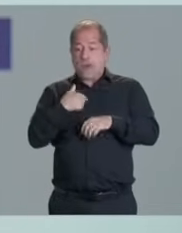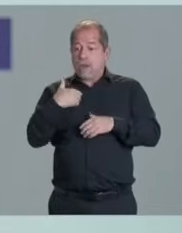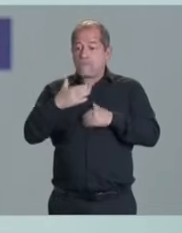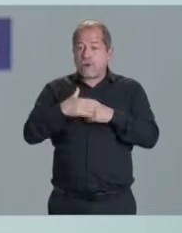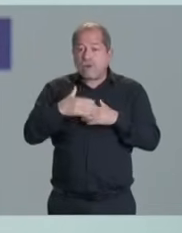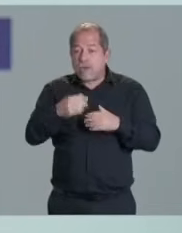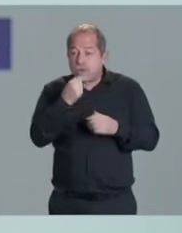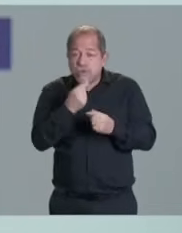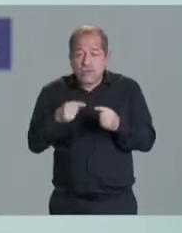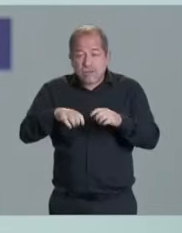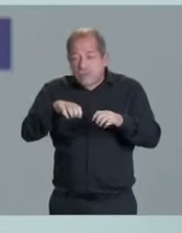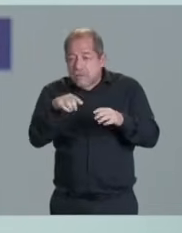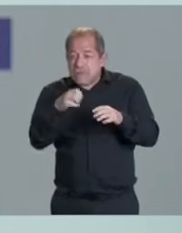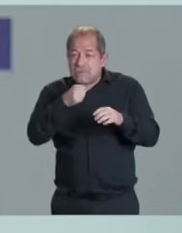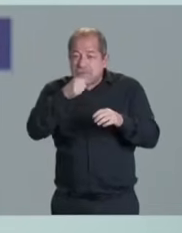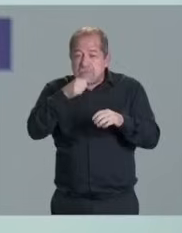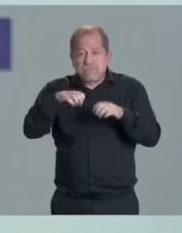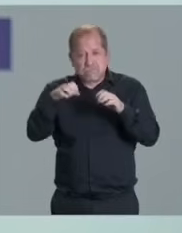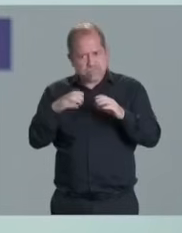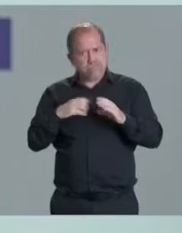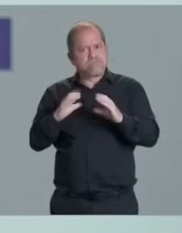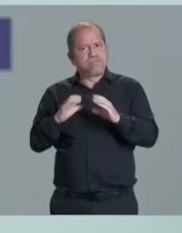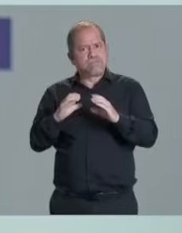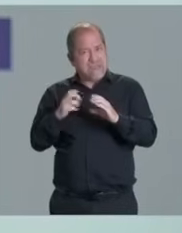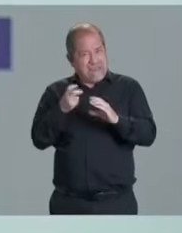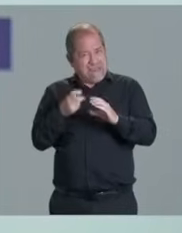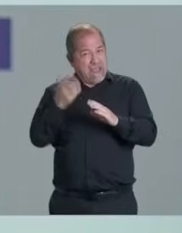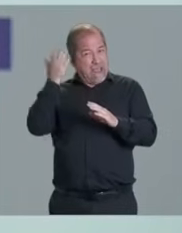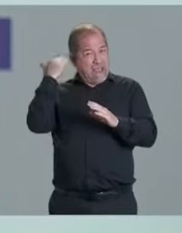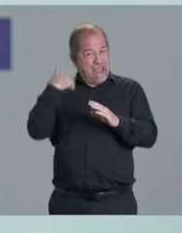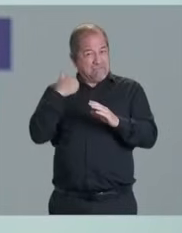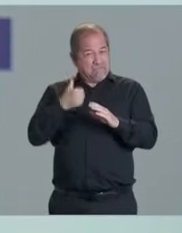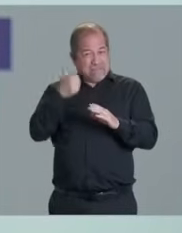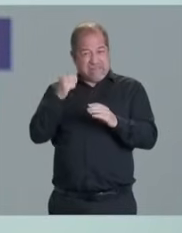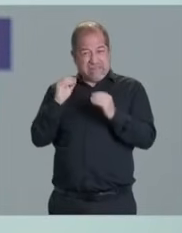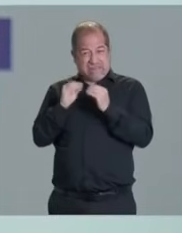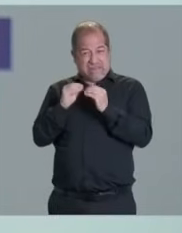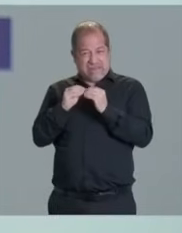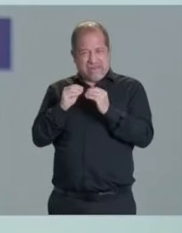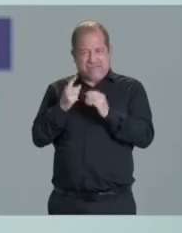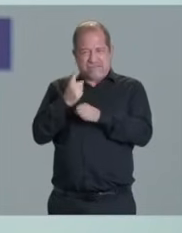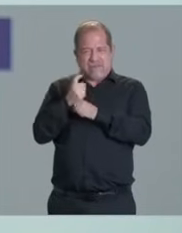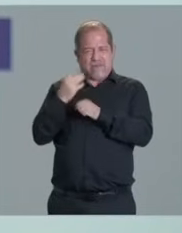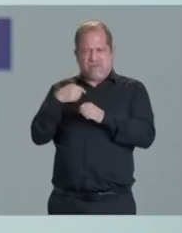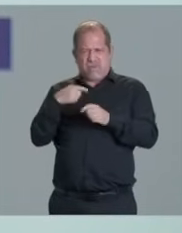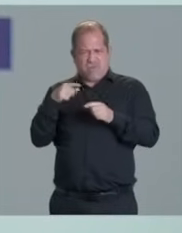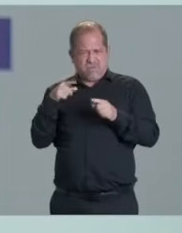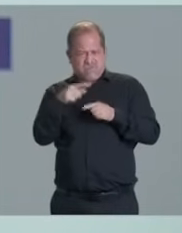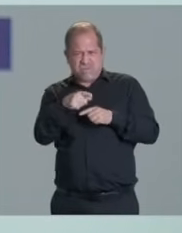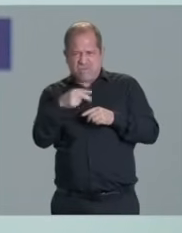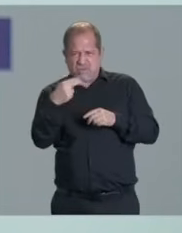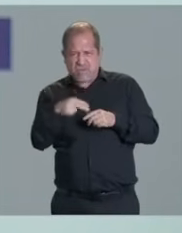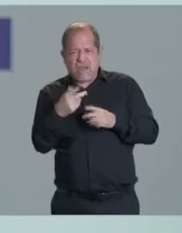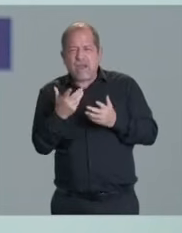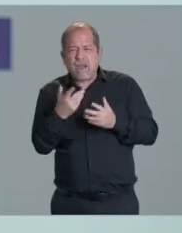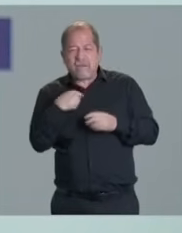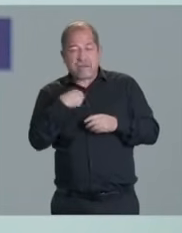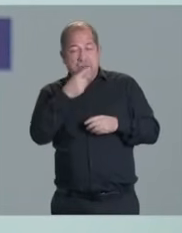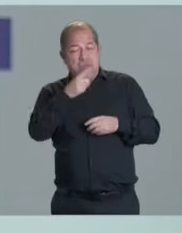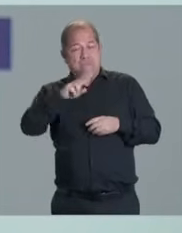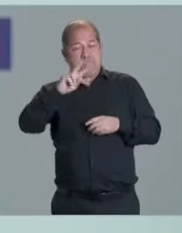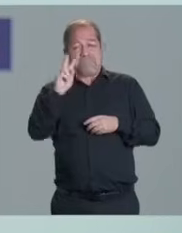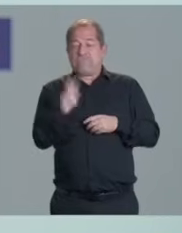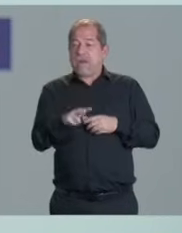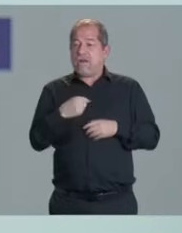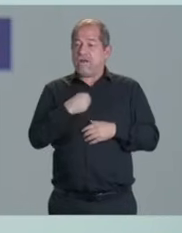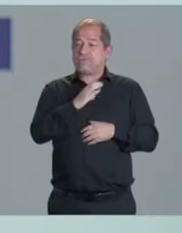a Claudia por su nombre. Veo que ella no lo va a hacer. Así es que le voy a aclarar de una vez. Yo soy la candidata del PAN, del PRI